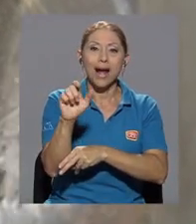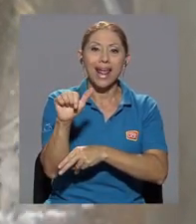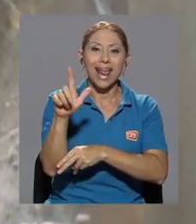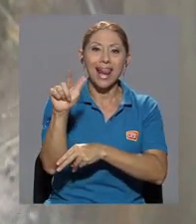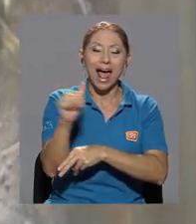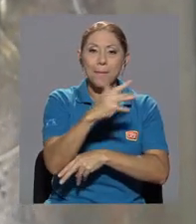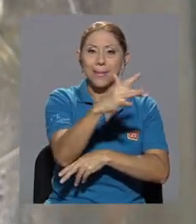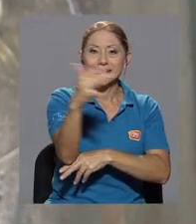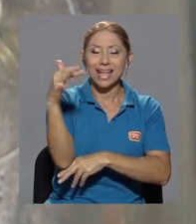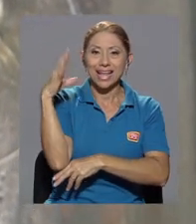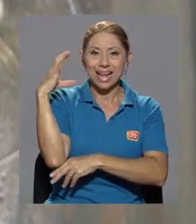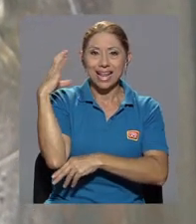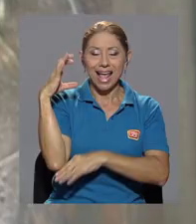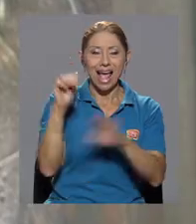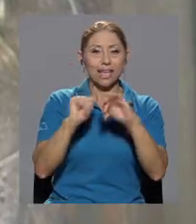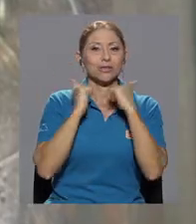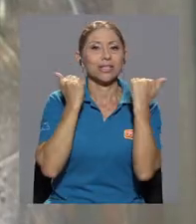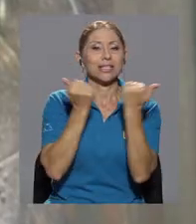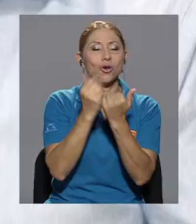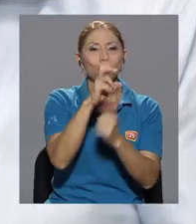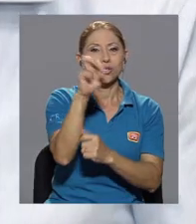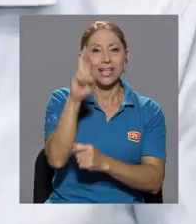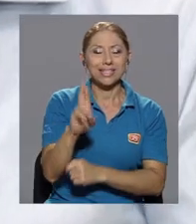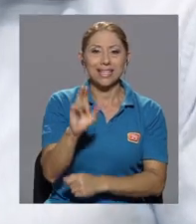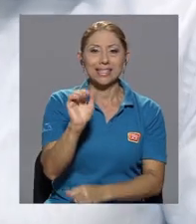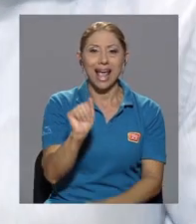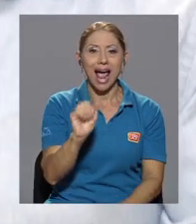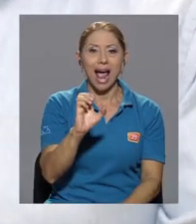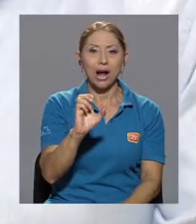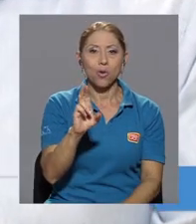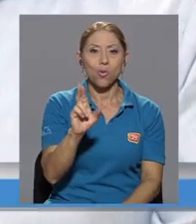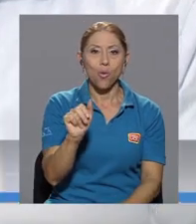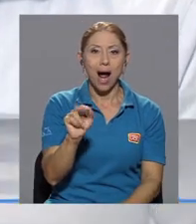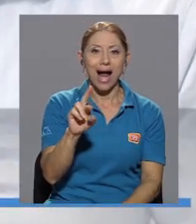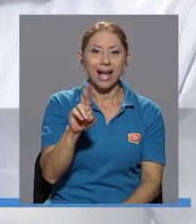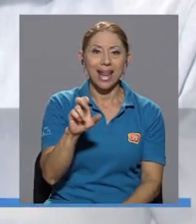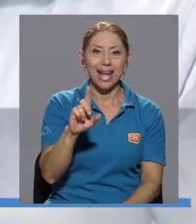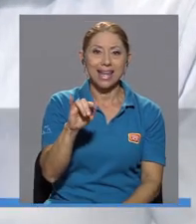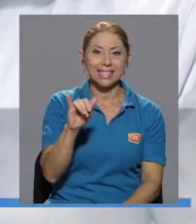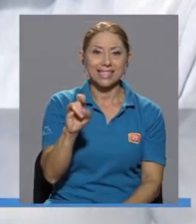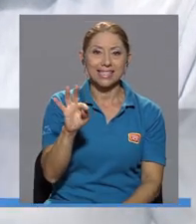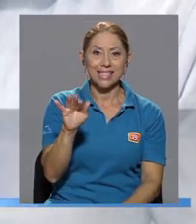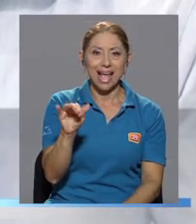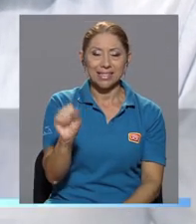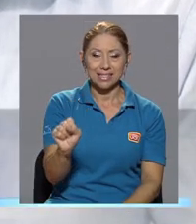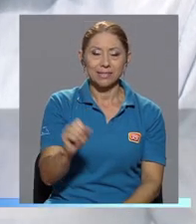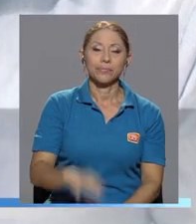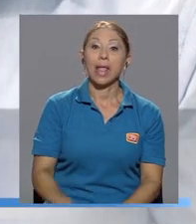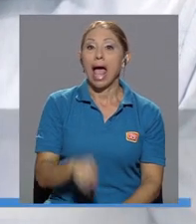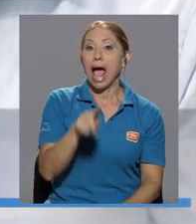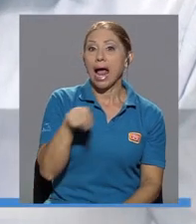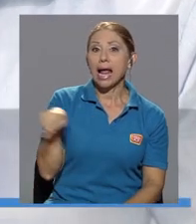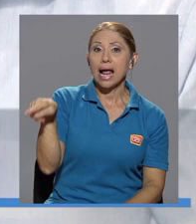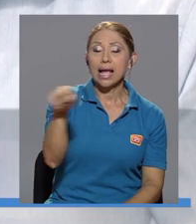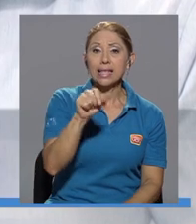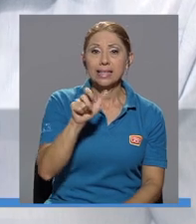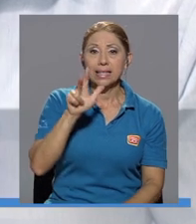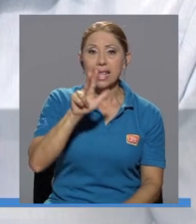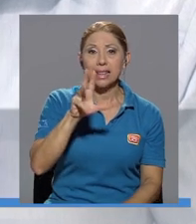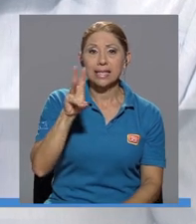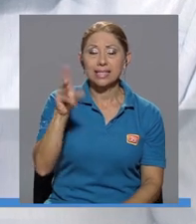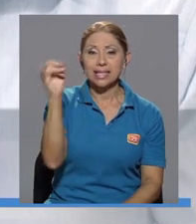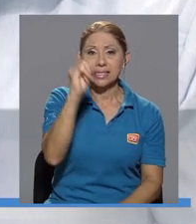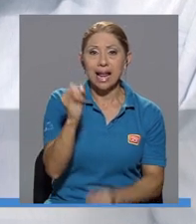Asociación Costarricense de Acuarelistas. En este caso hay 36 artistas y